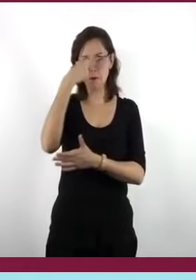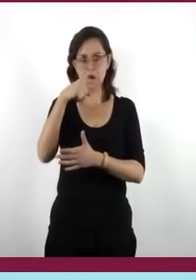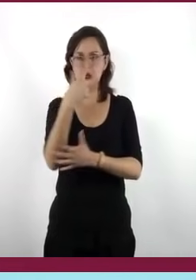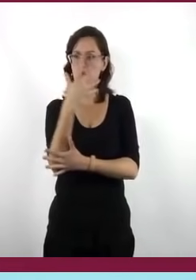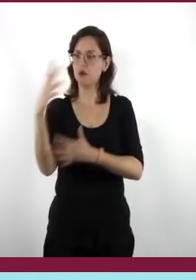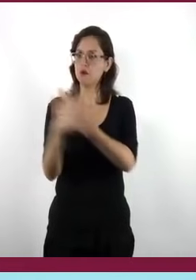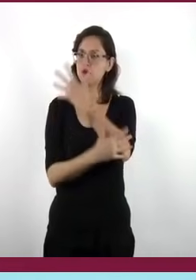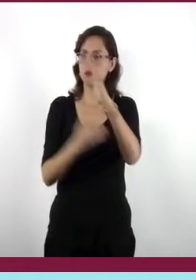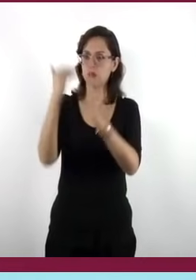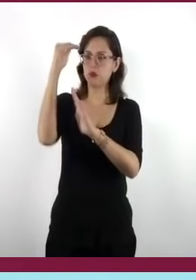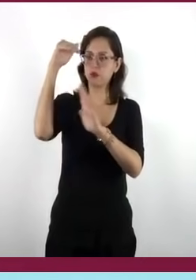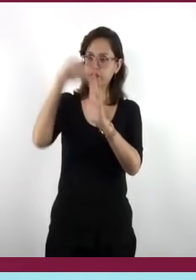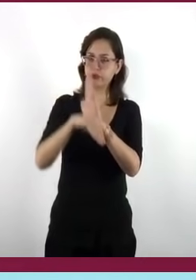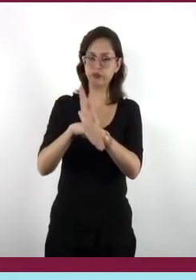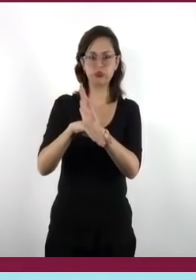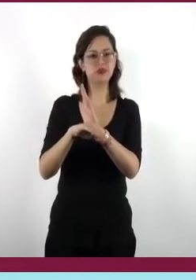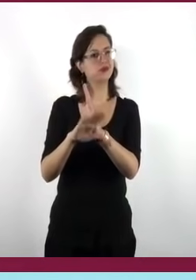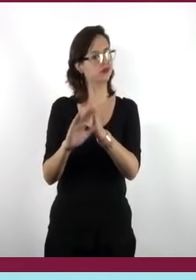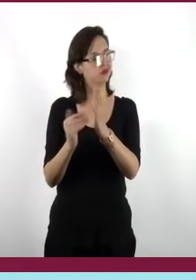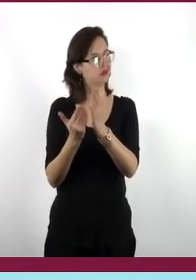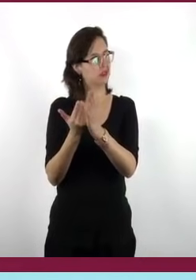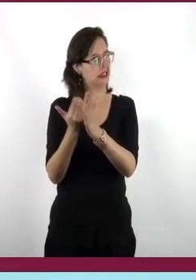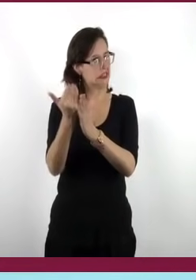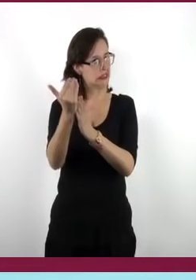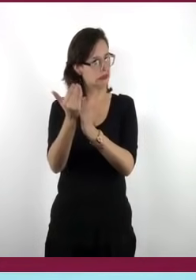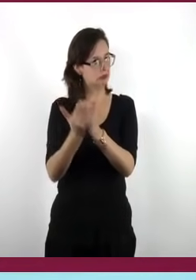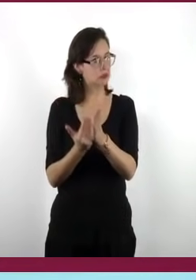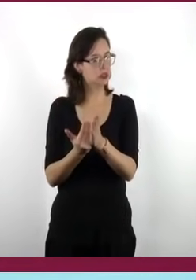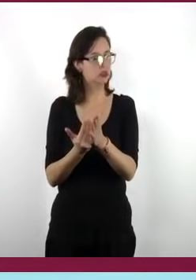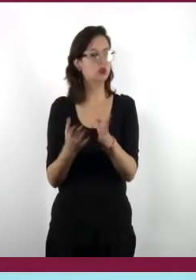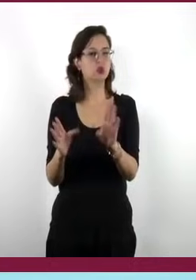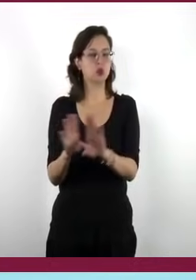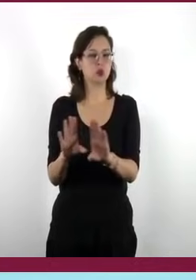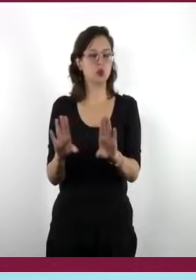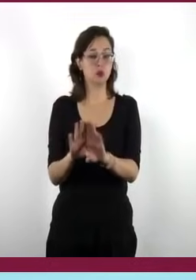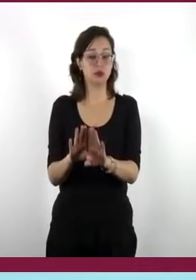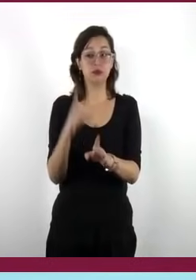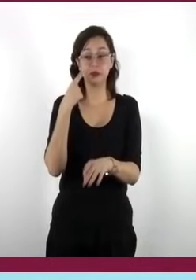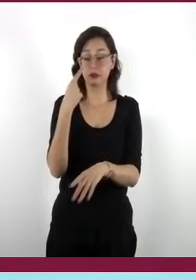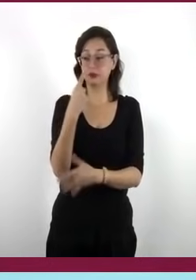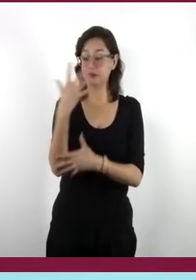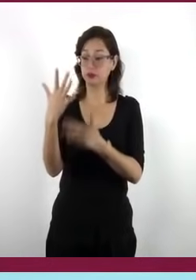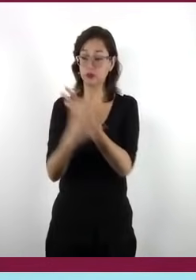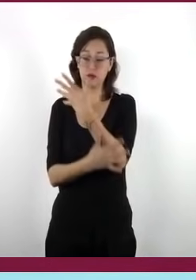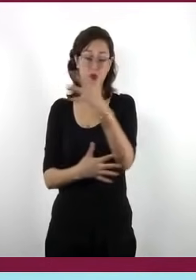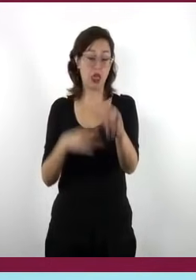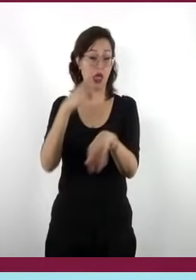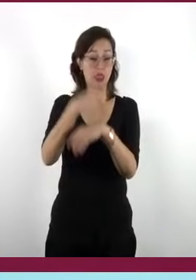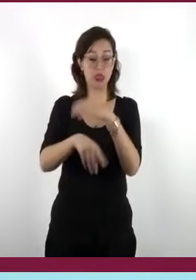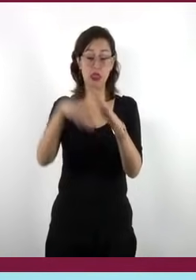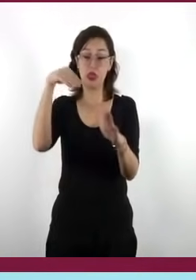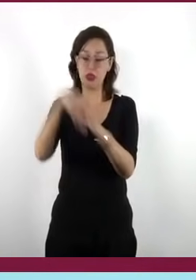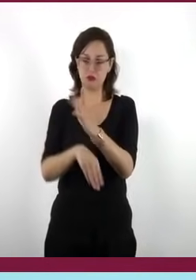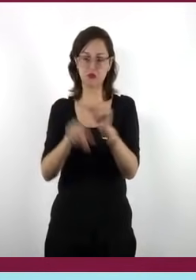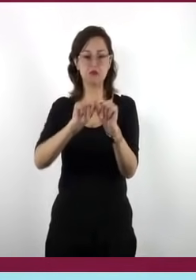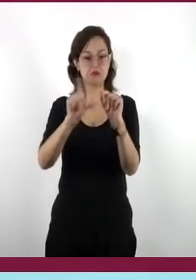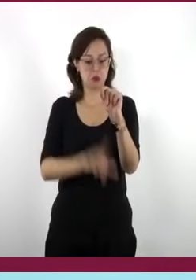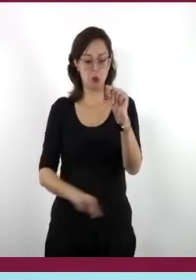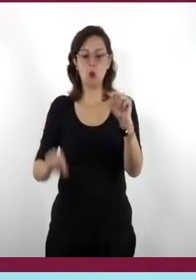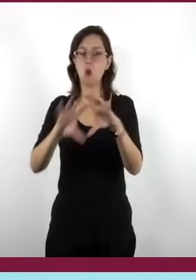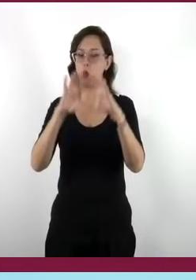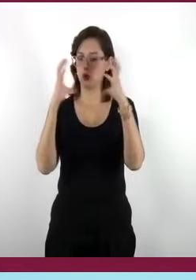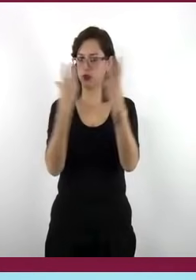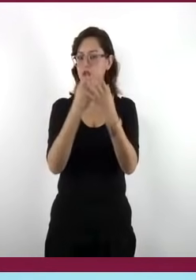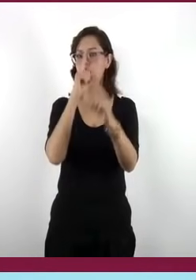deterioro ambiental? Como pudimos observar, el deterioro ambiental es un desafío nacional y mundial.